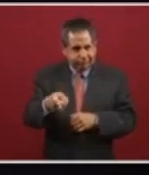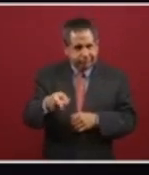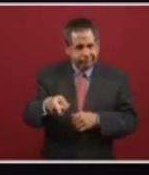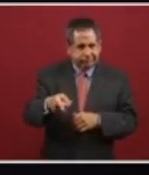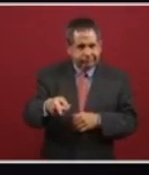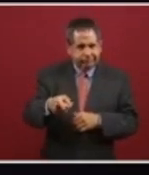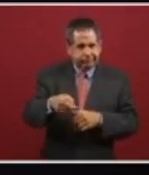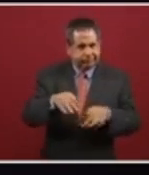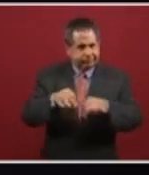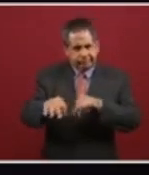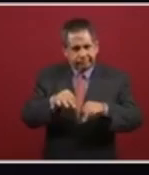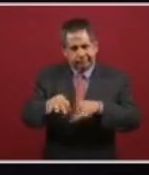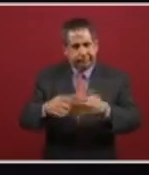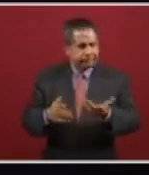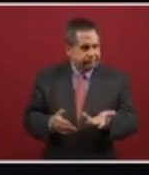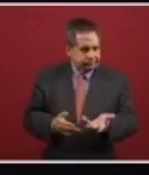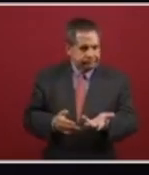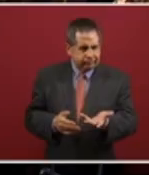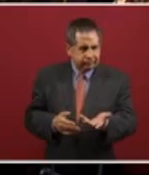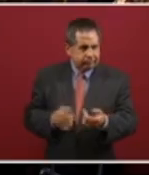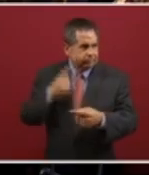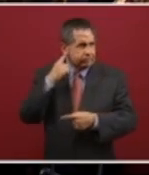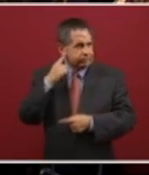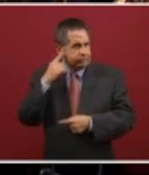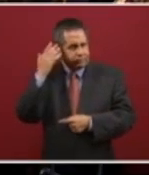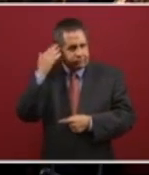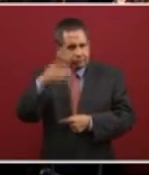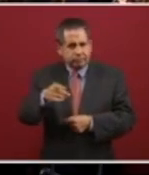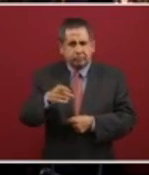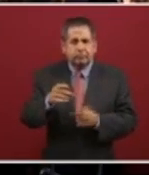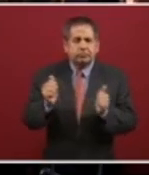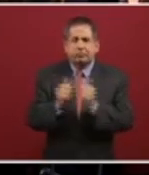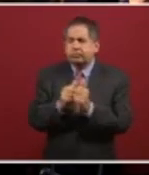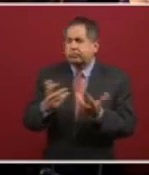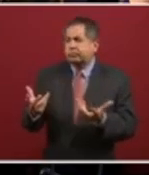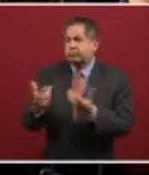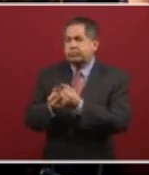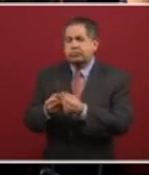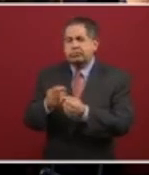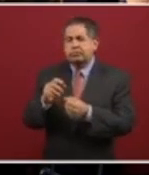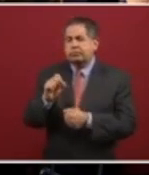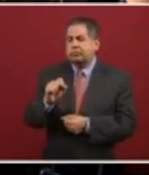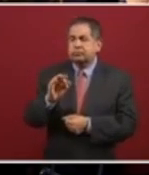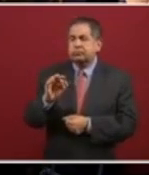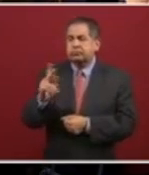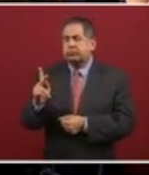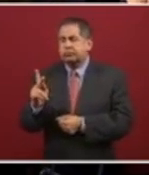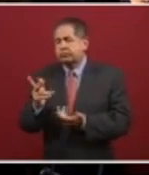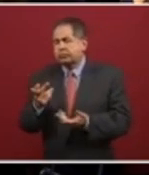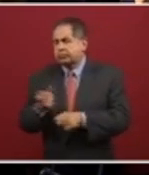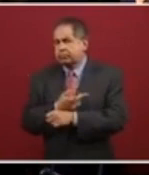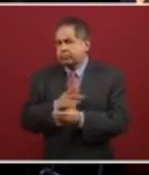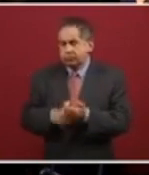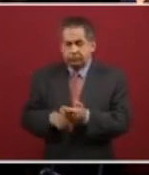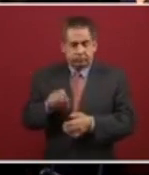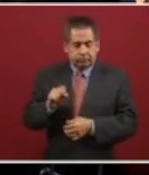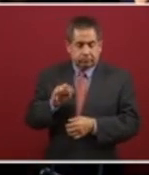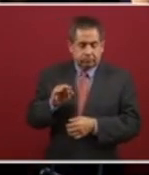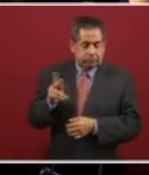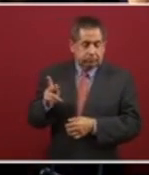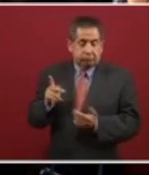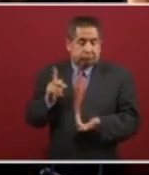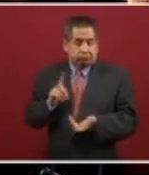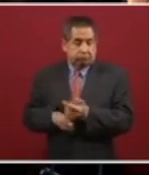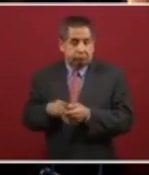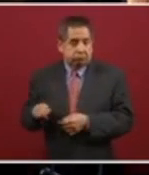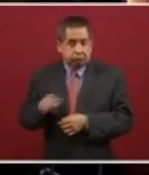en estos trabajos, cuando solo se sabe que pues van a estar acompañados de la función pública, y pues bueno, la función pública a final de